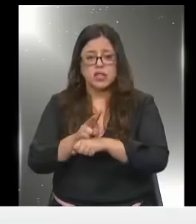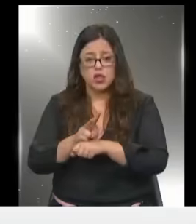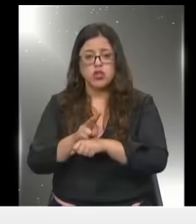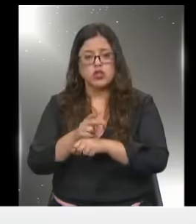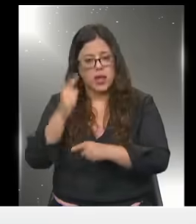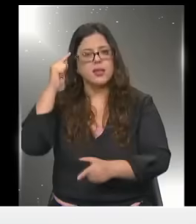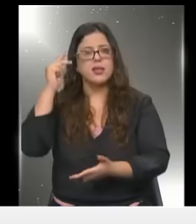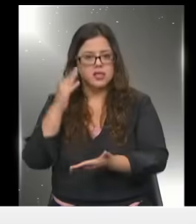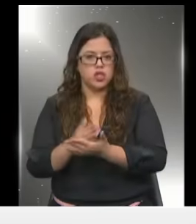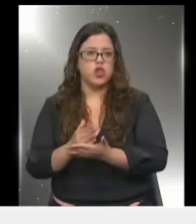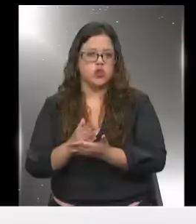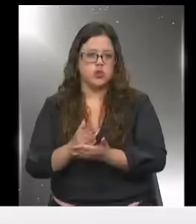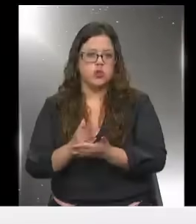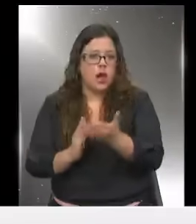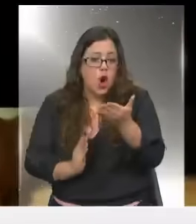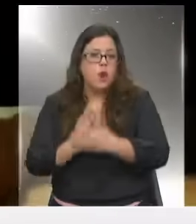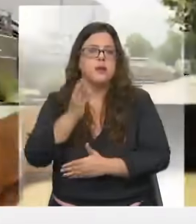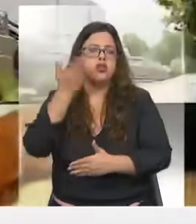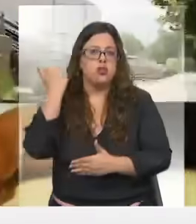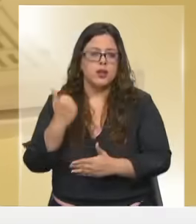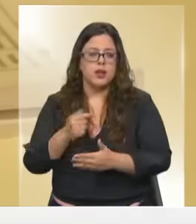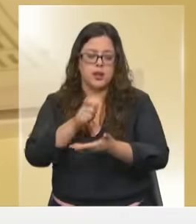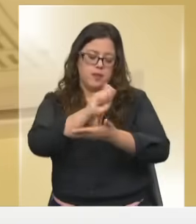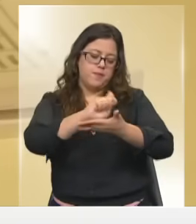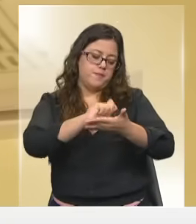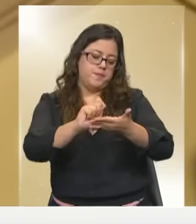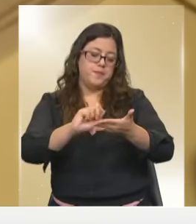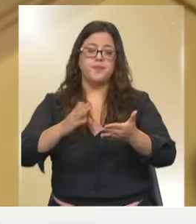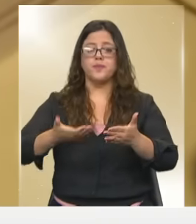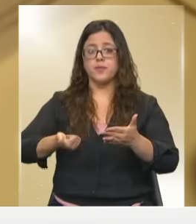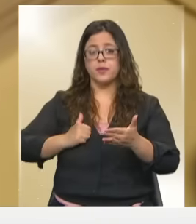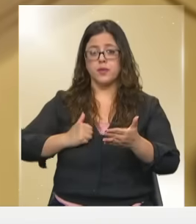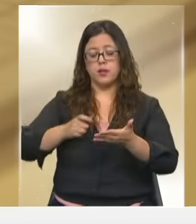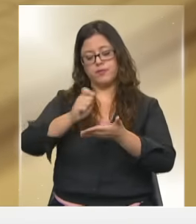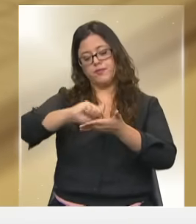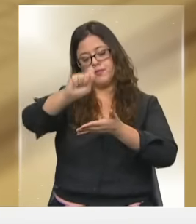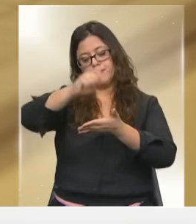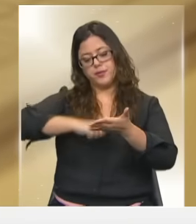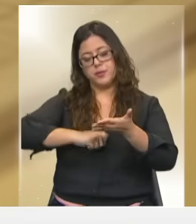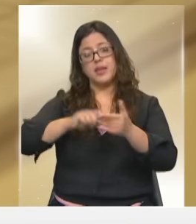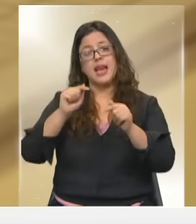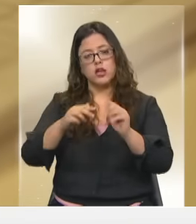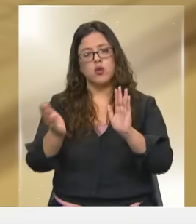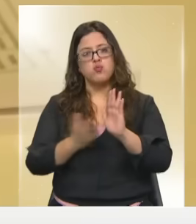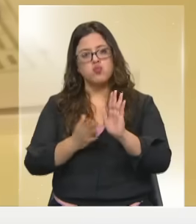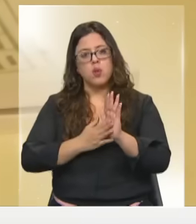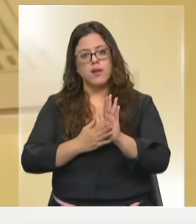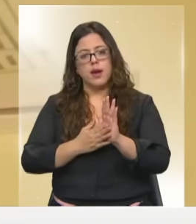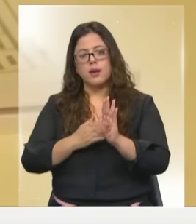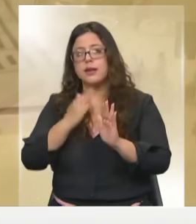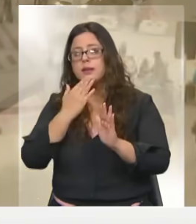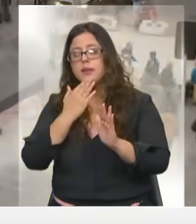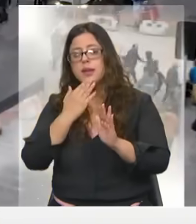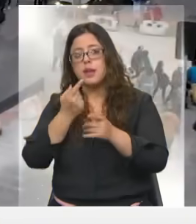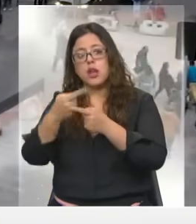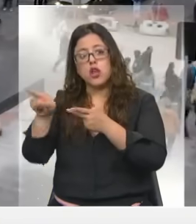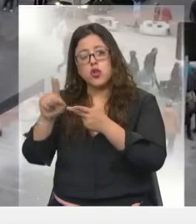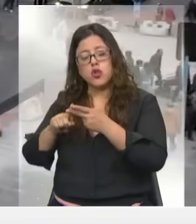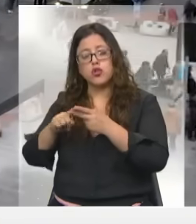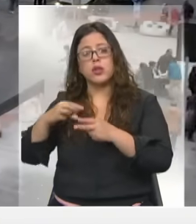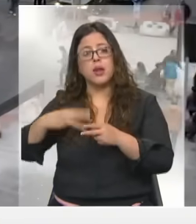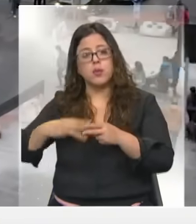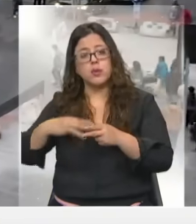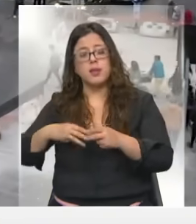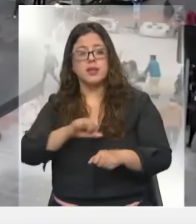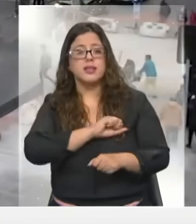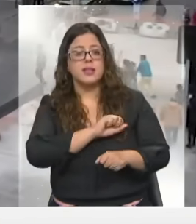digamos. El libro de asistencia firmado a mano es la prueba en otro caso donde la Municipalidad de